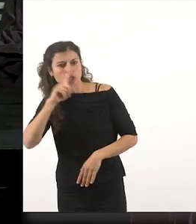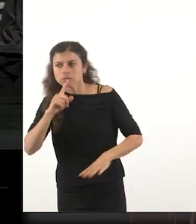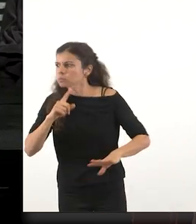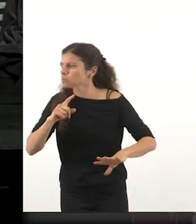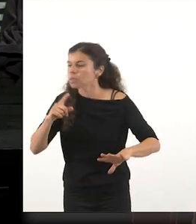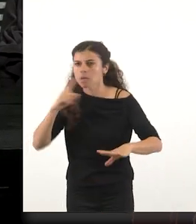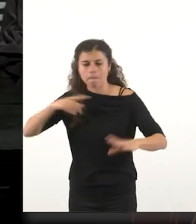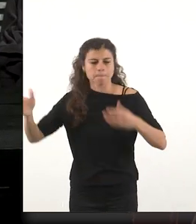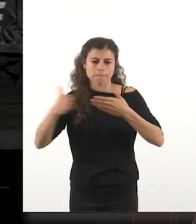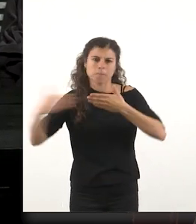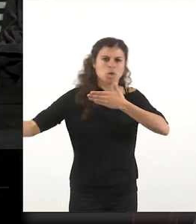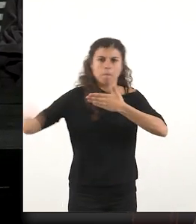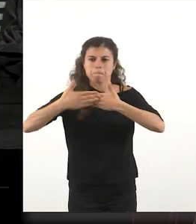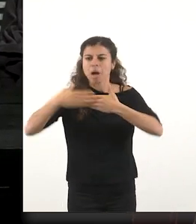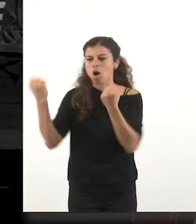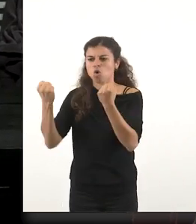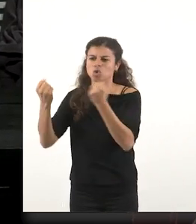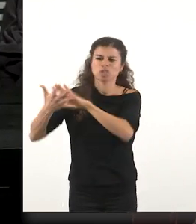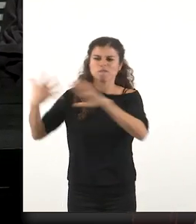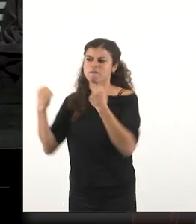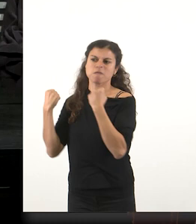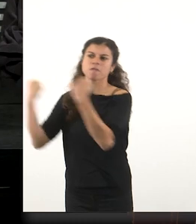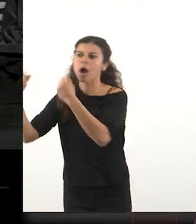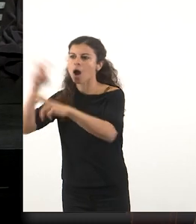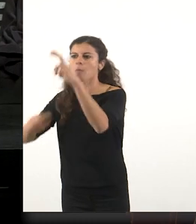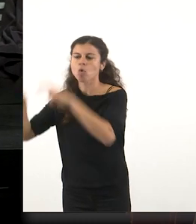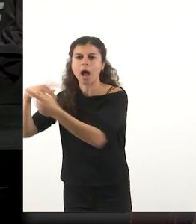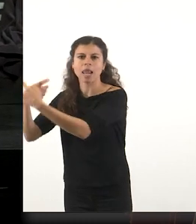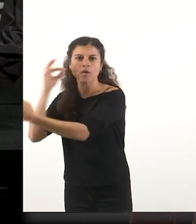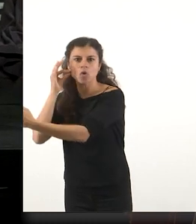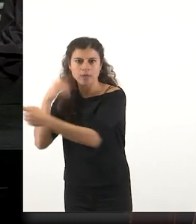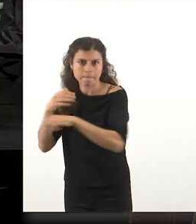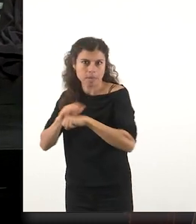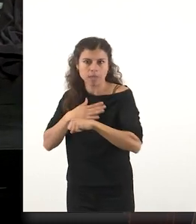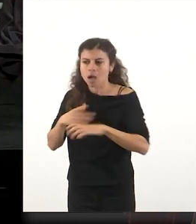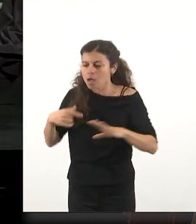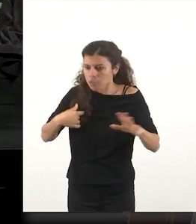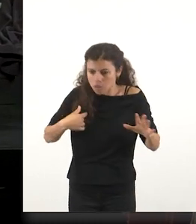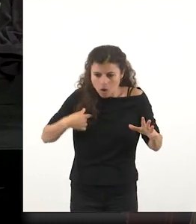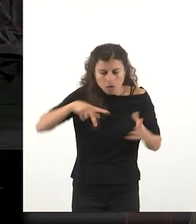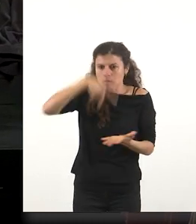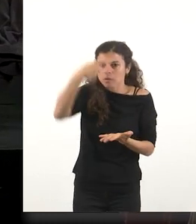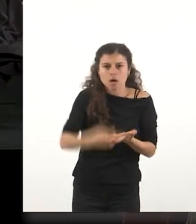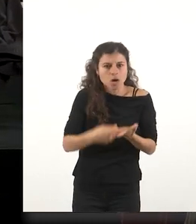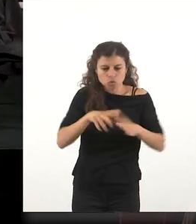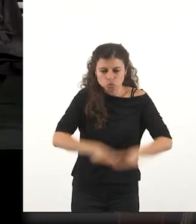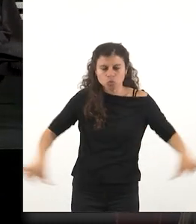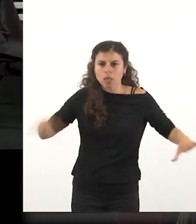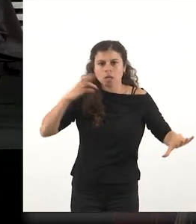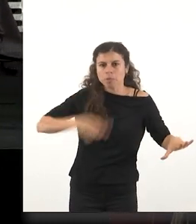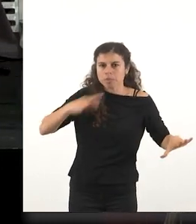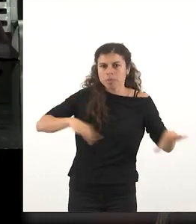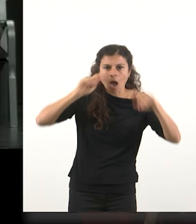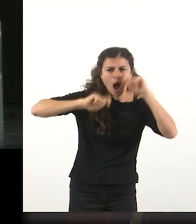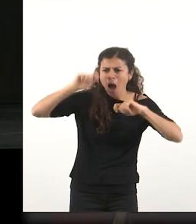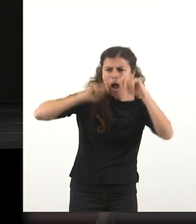cómo pegó el portazo, cómo arrancó ese coche para ir a buscar a mi colega, acabé yo en el suelo llorando, mea encima, con un shock de estrés postraumático. Encontraron a mi